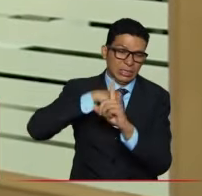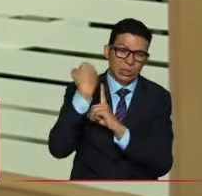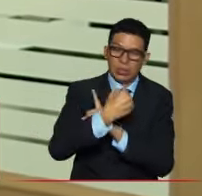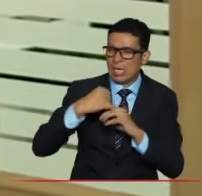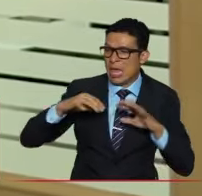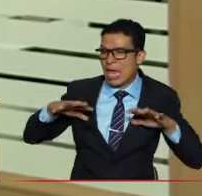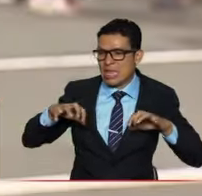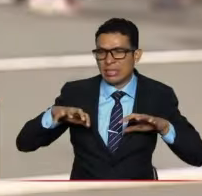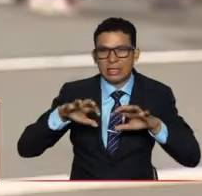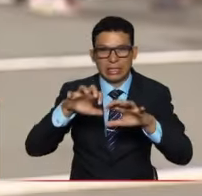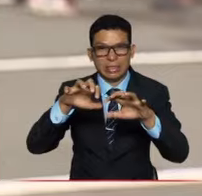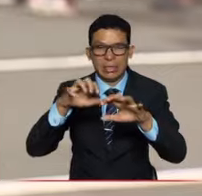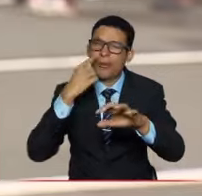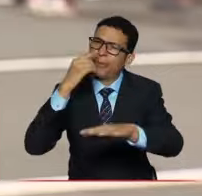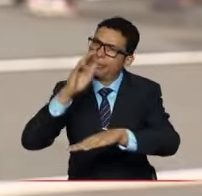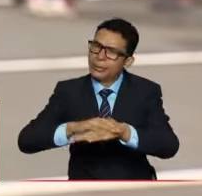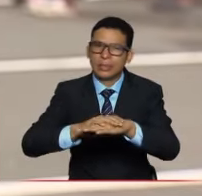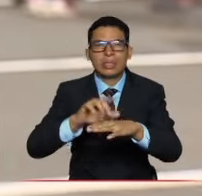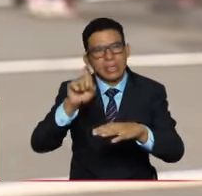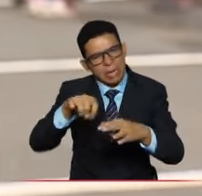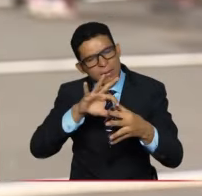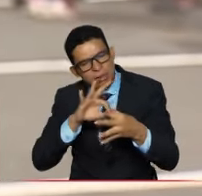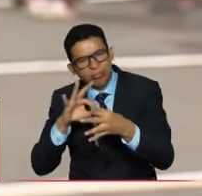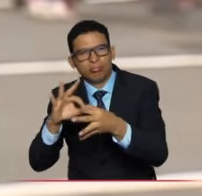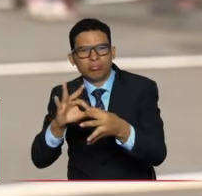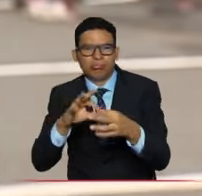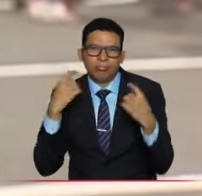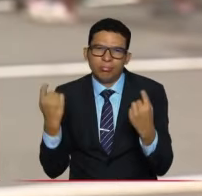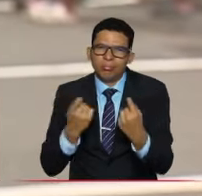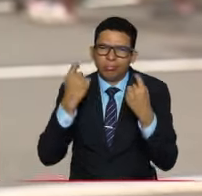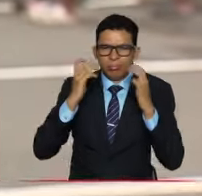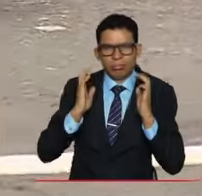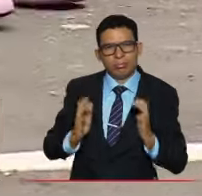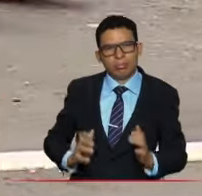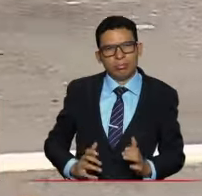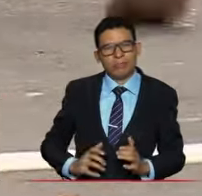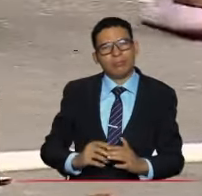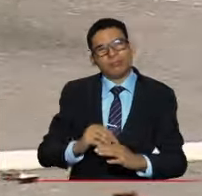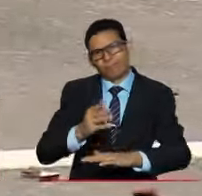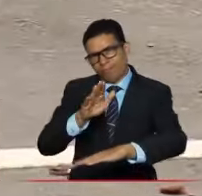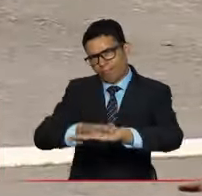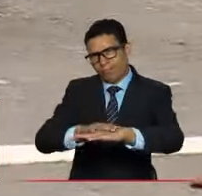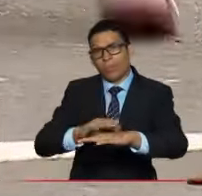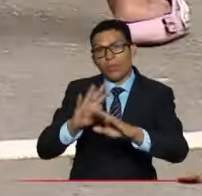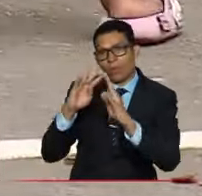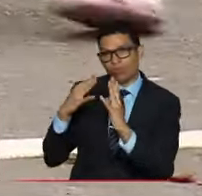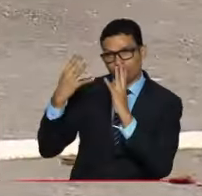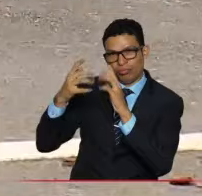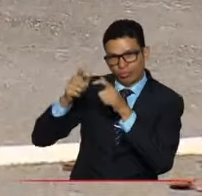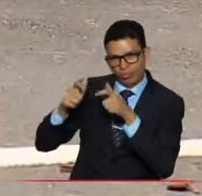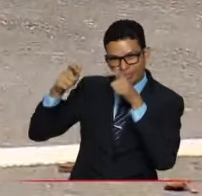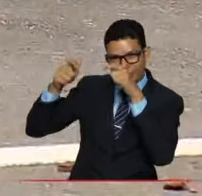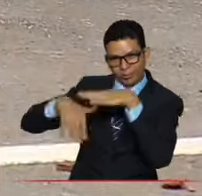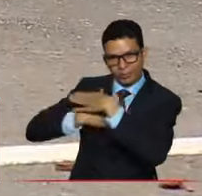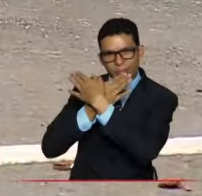sociedad. Reitero mi llamado a unirnos en una campaña ciudadana para pedirle al Congreso de la República una ley